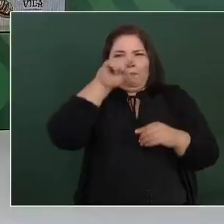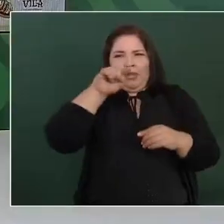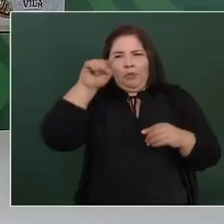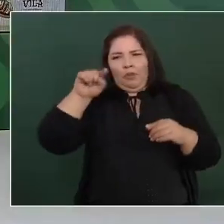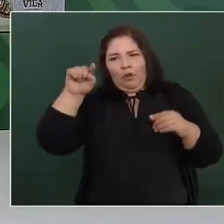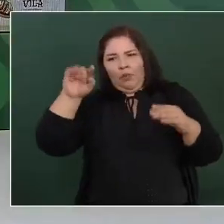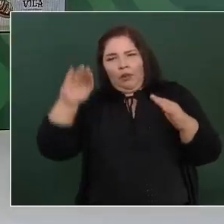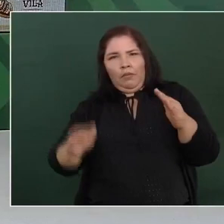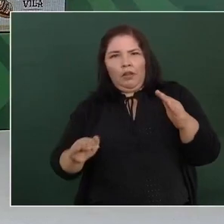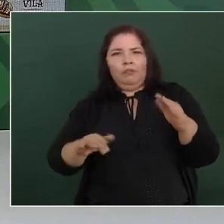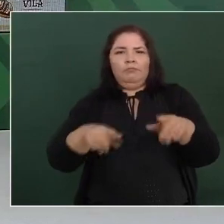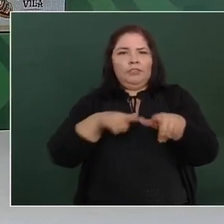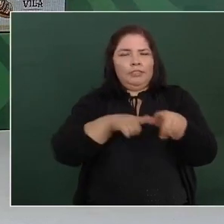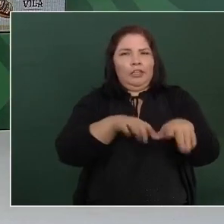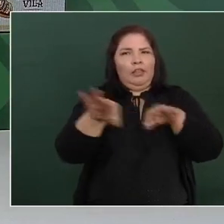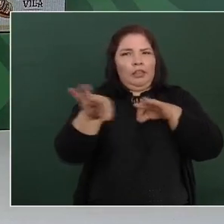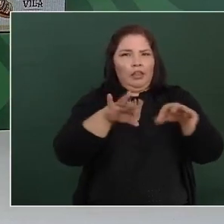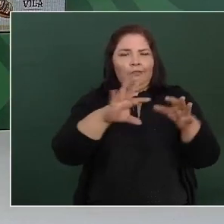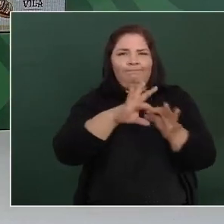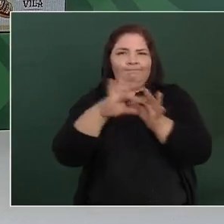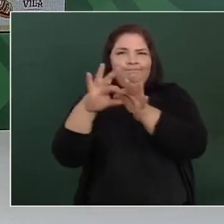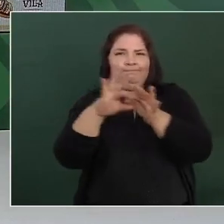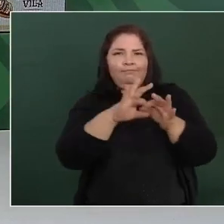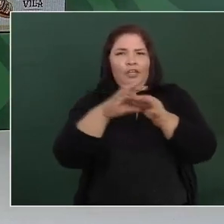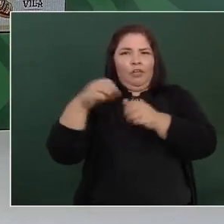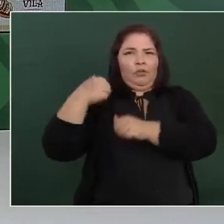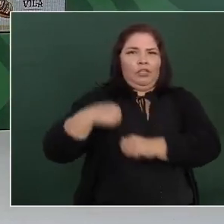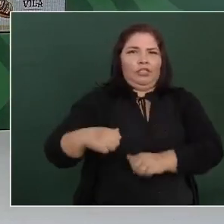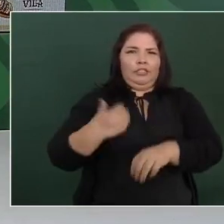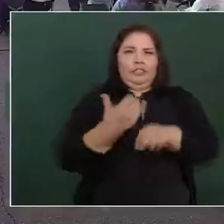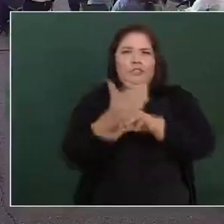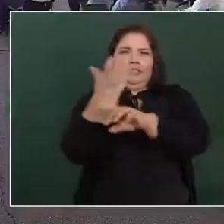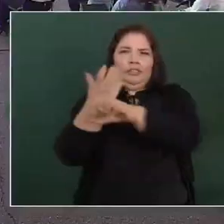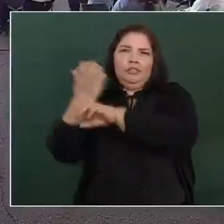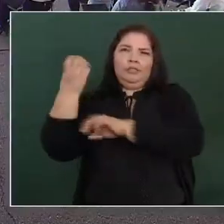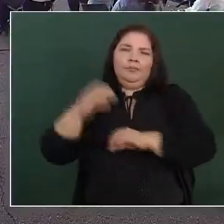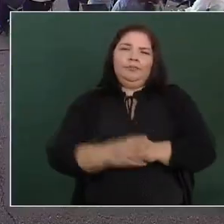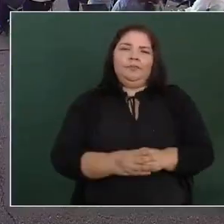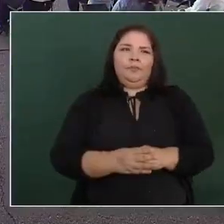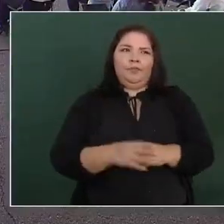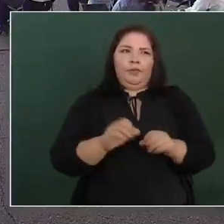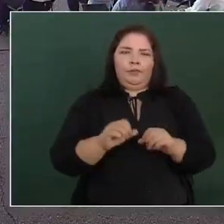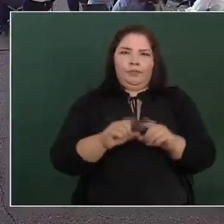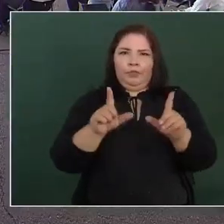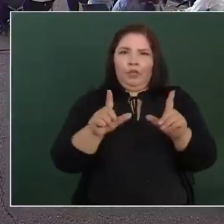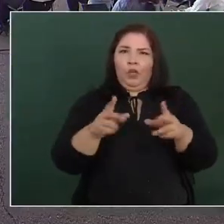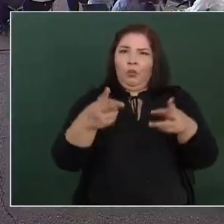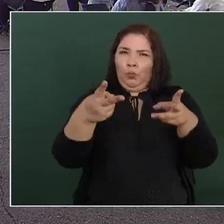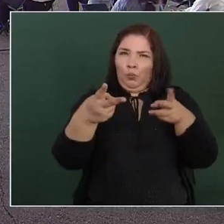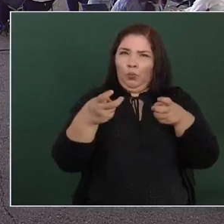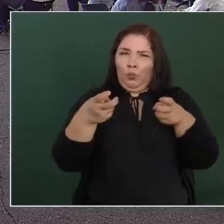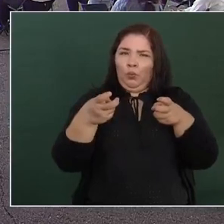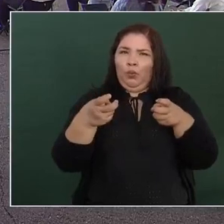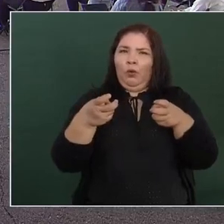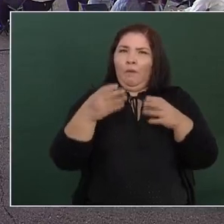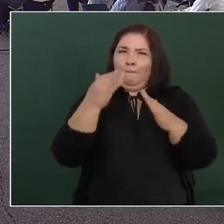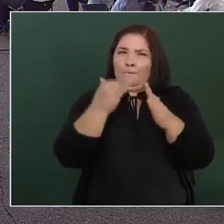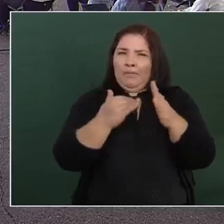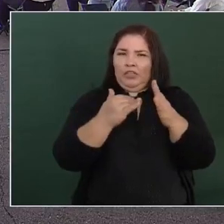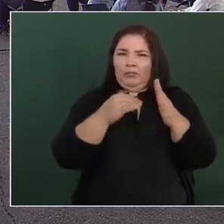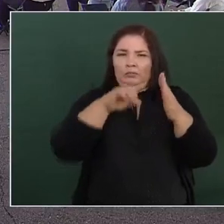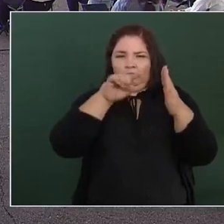vamos a seguir trabajando en coordinación con las autoridades estatales. Adelante. Por ejemplo, el robo total disminuyó